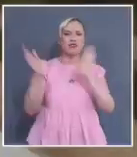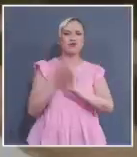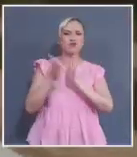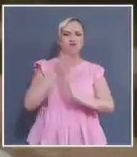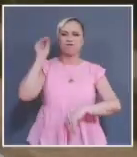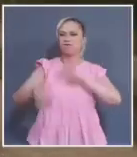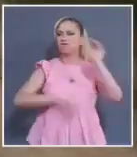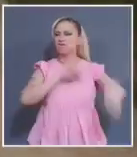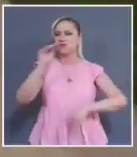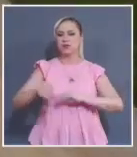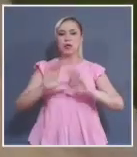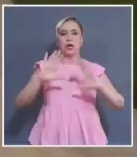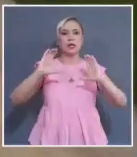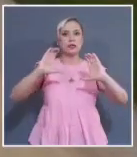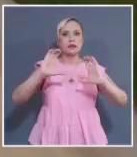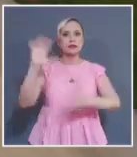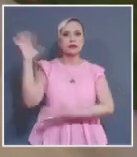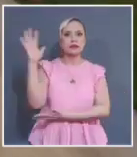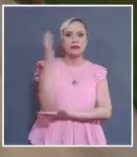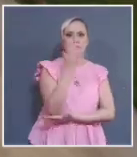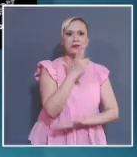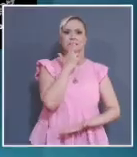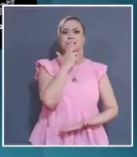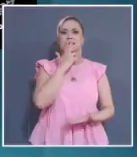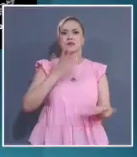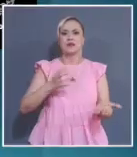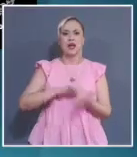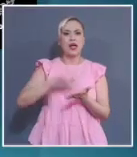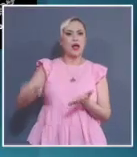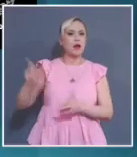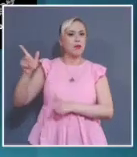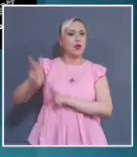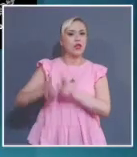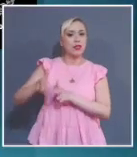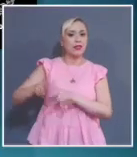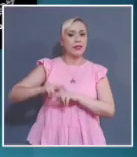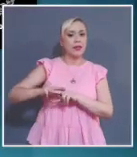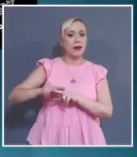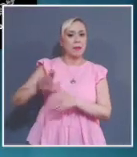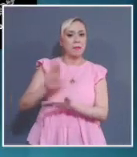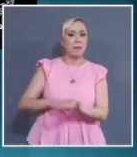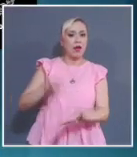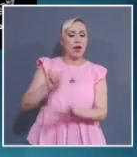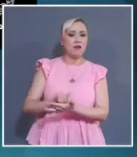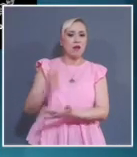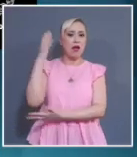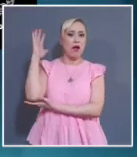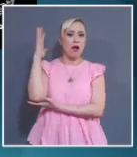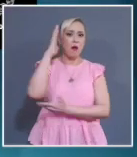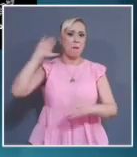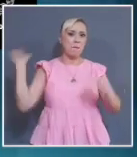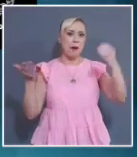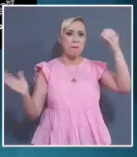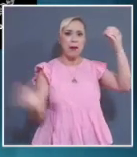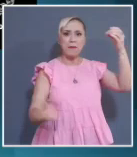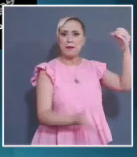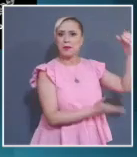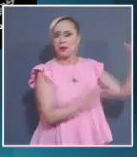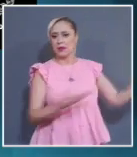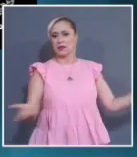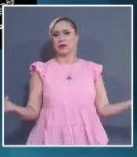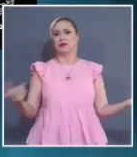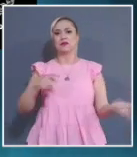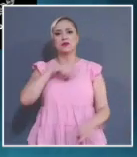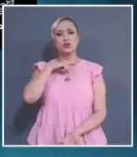de seguridad nacional, como el caso del Tren Maya. A nivel nacional es todavía más alarmante, porque